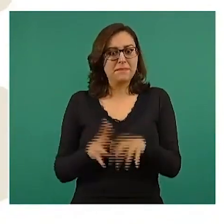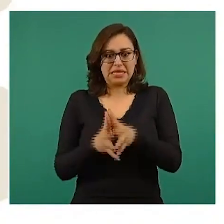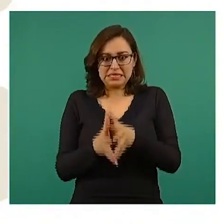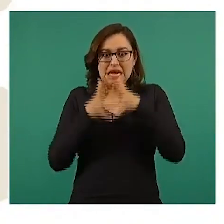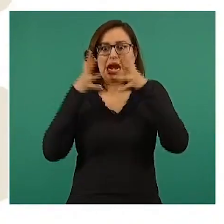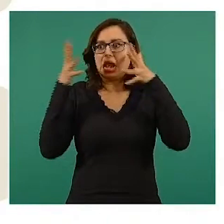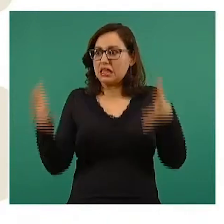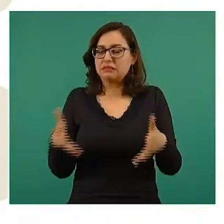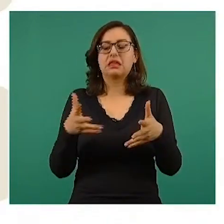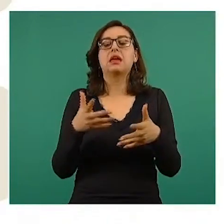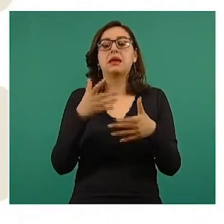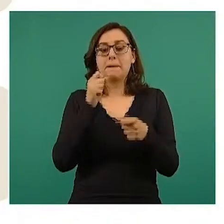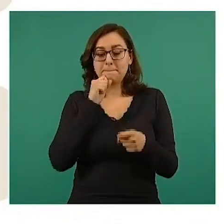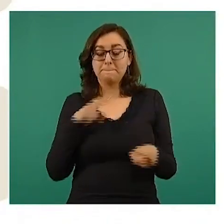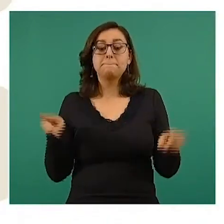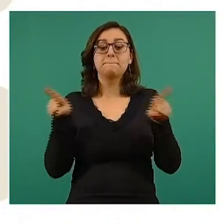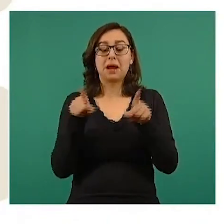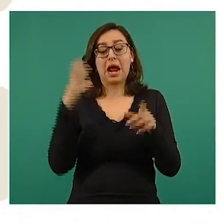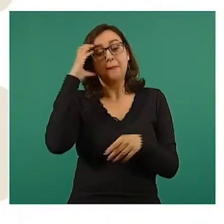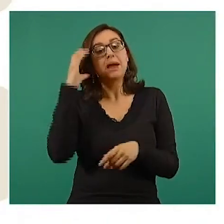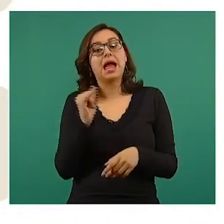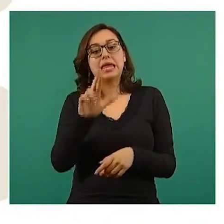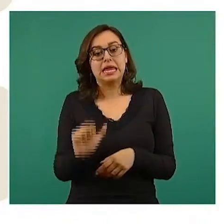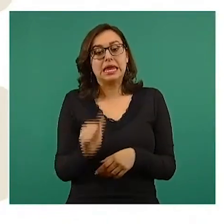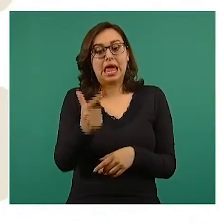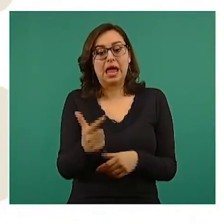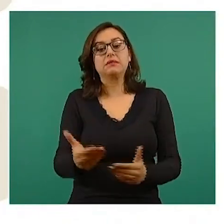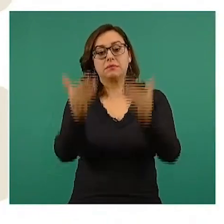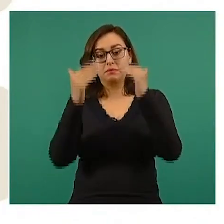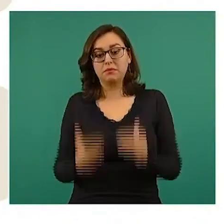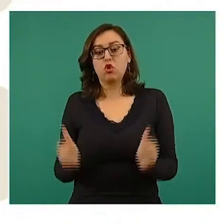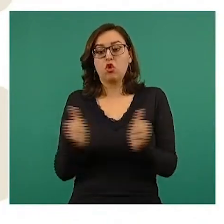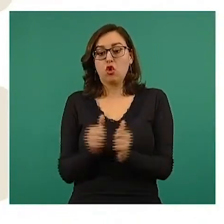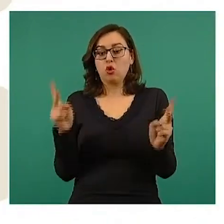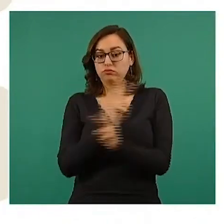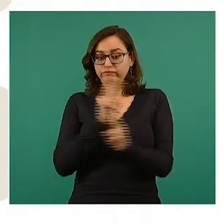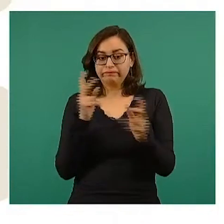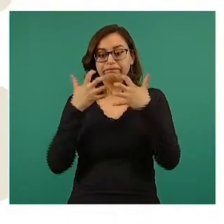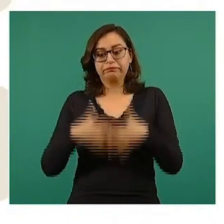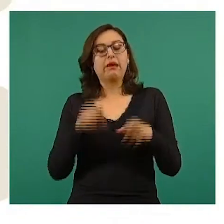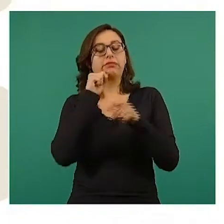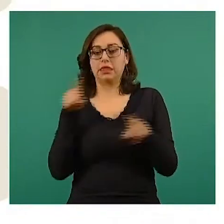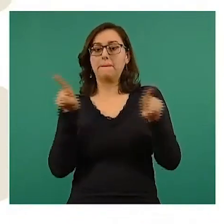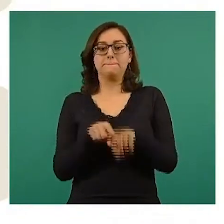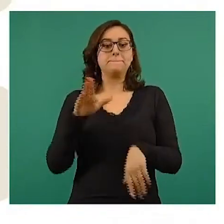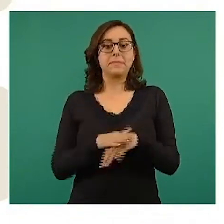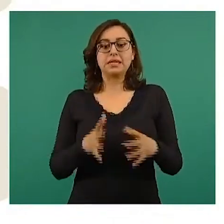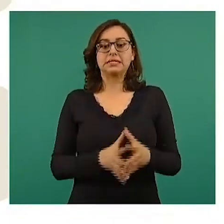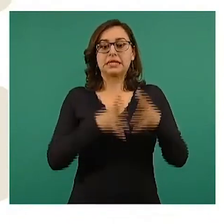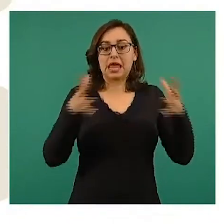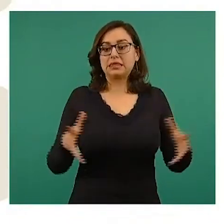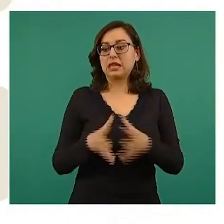también cerca de 5,5 veces para las camas con ventilador. Y ya hemos dicho muchas veces que no se habla